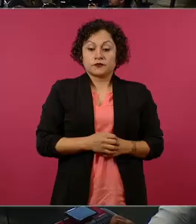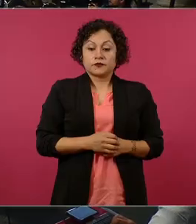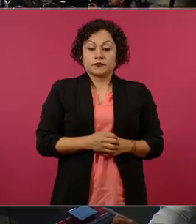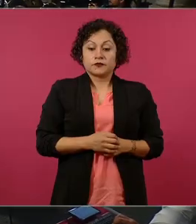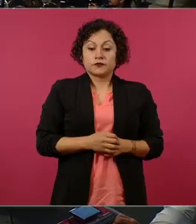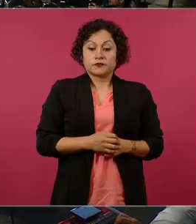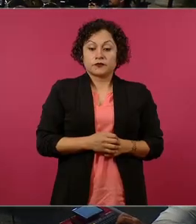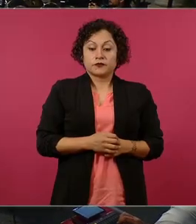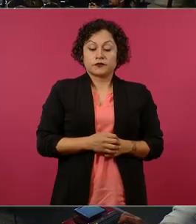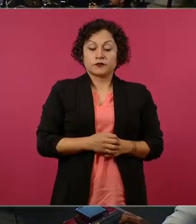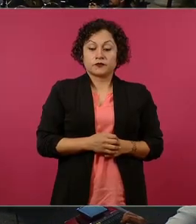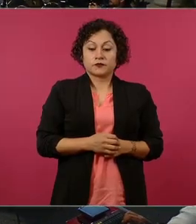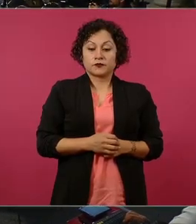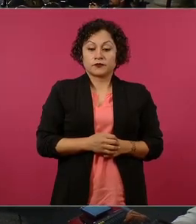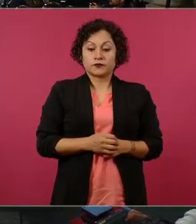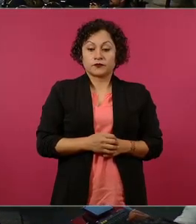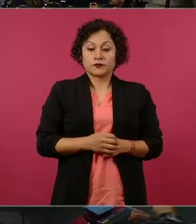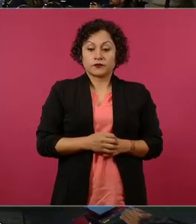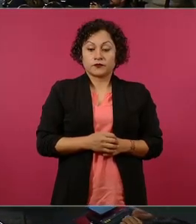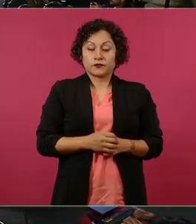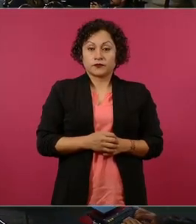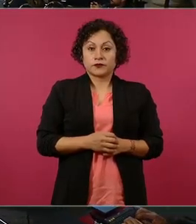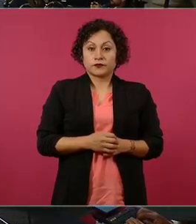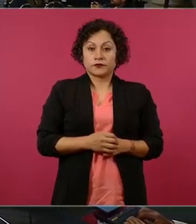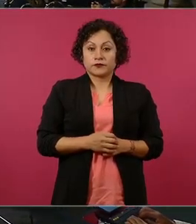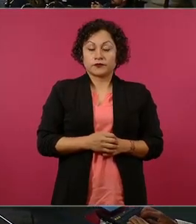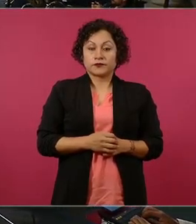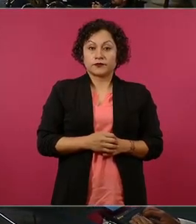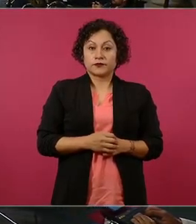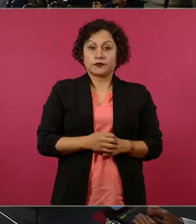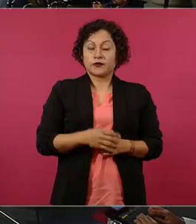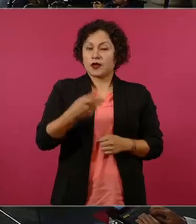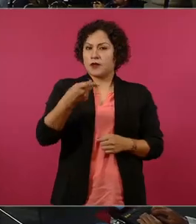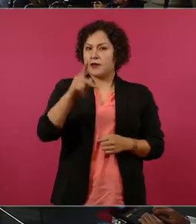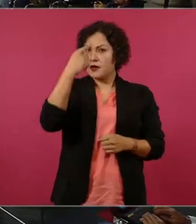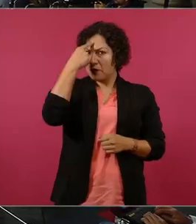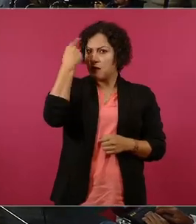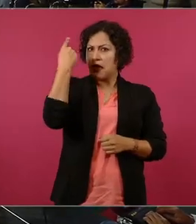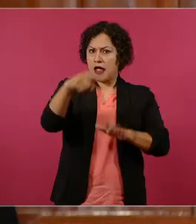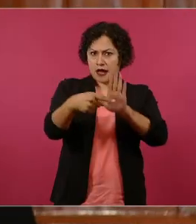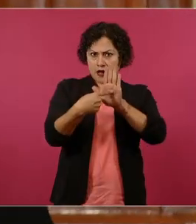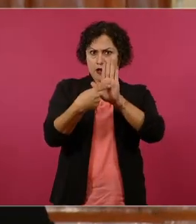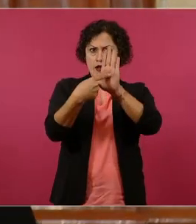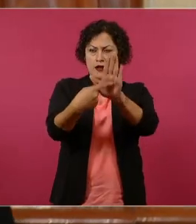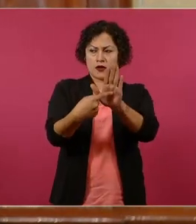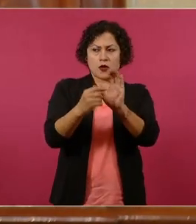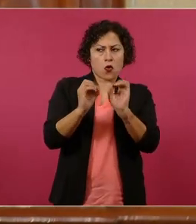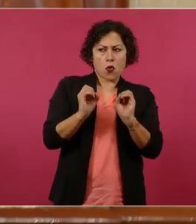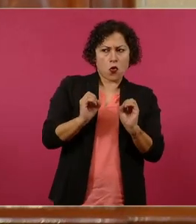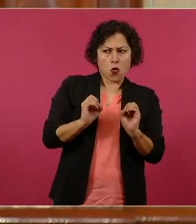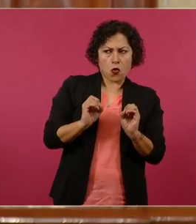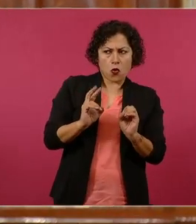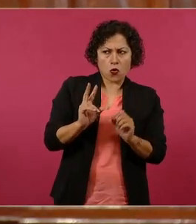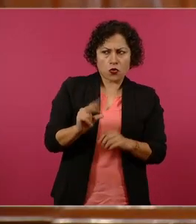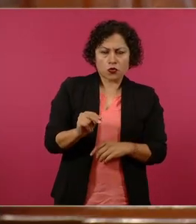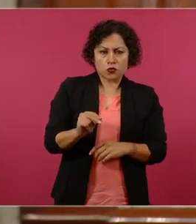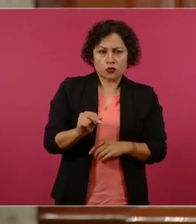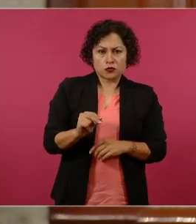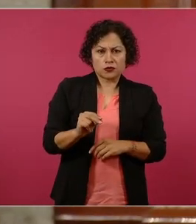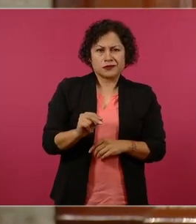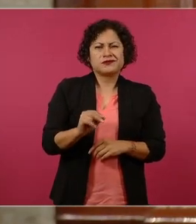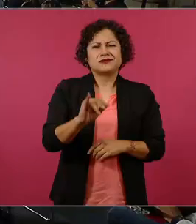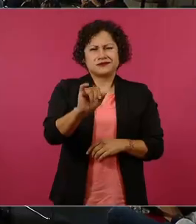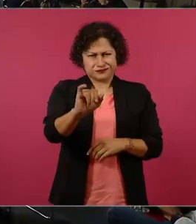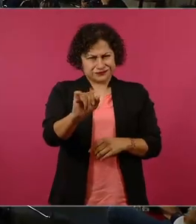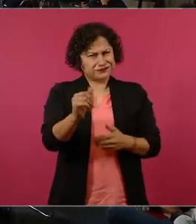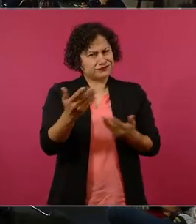este que se vea no O no lo nos metemos en eso sí sí vamos para que todo